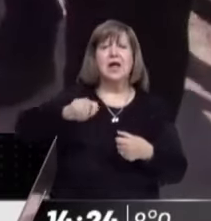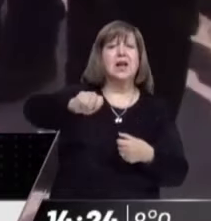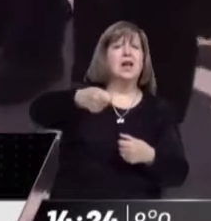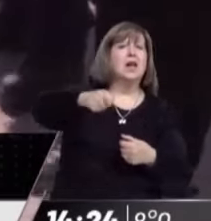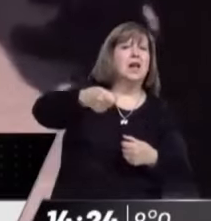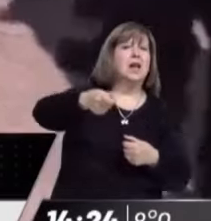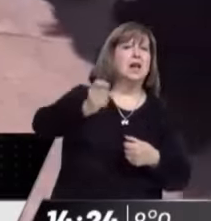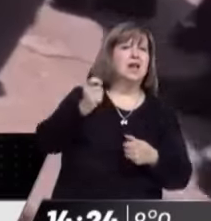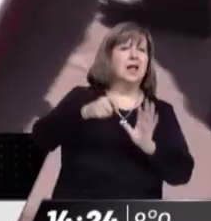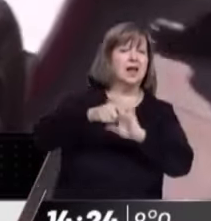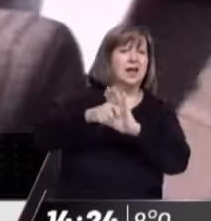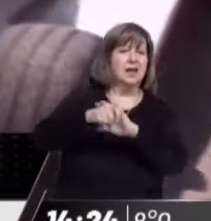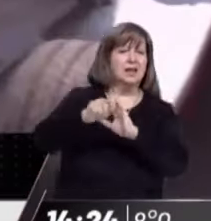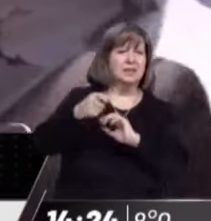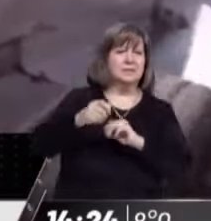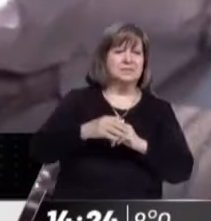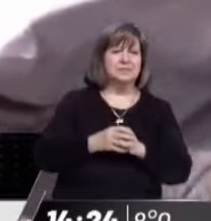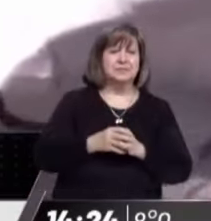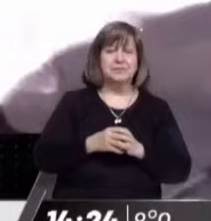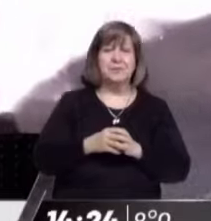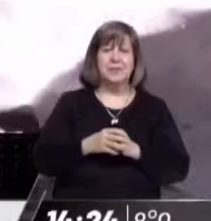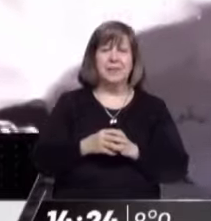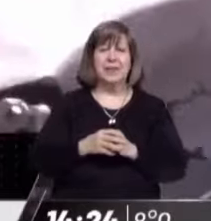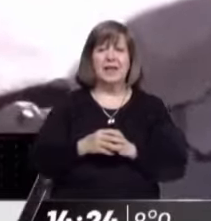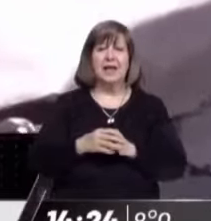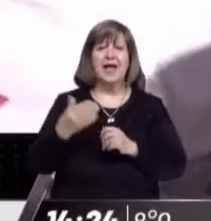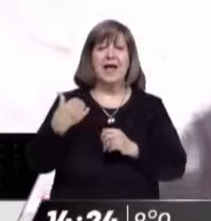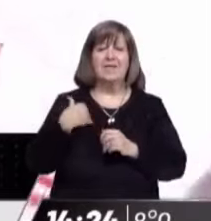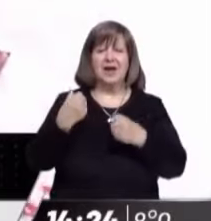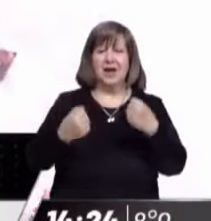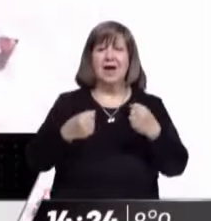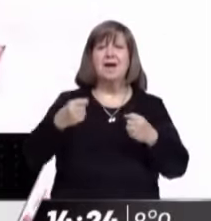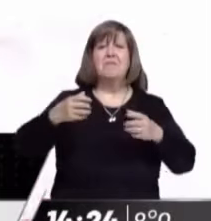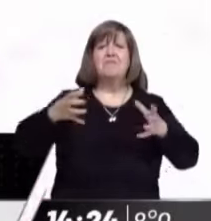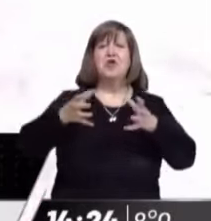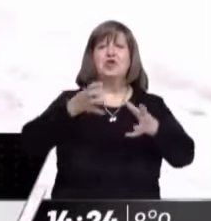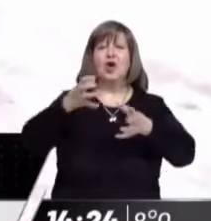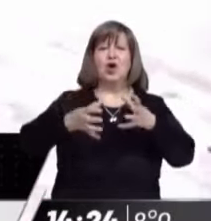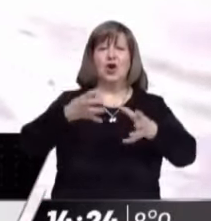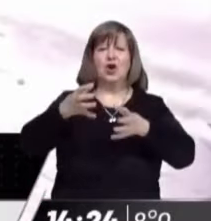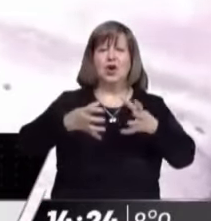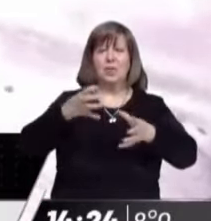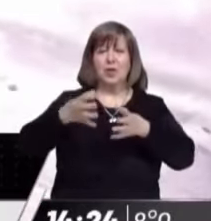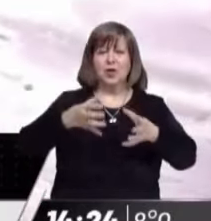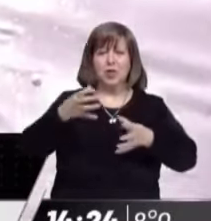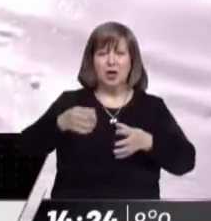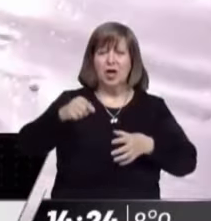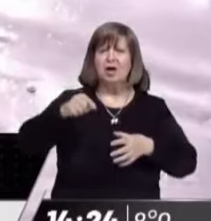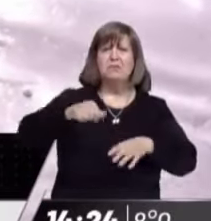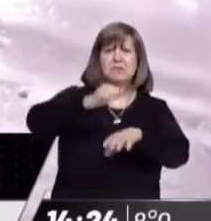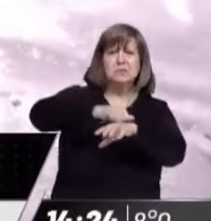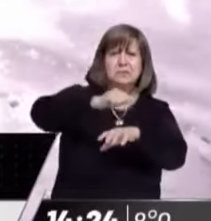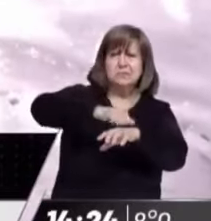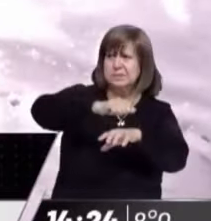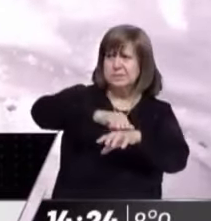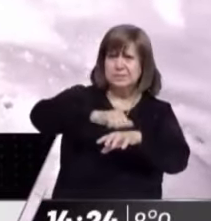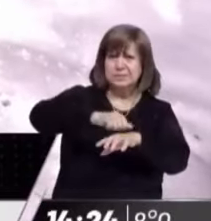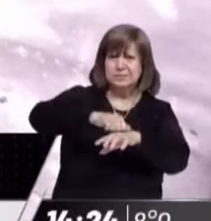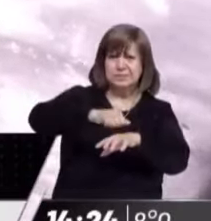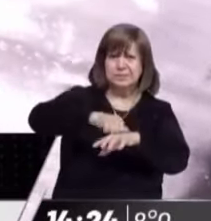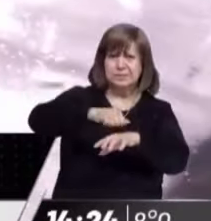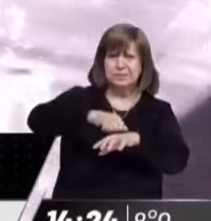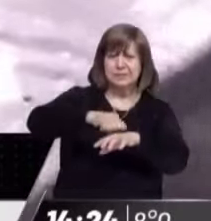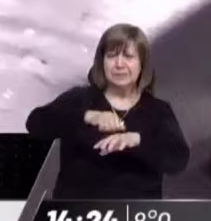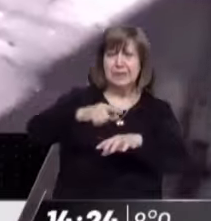arranca. Mostrame, ¿me vas a mostrar el motor o no? ¿Esto también lo hicieron acá, profe? Para que